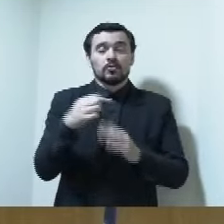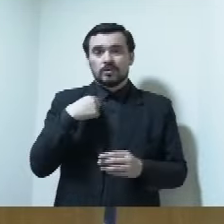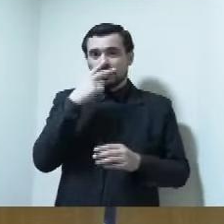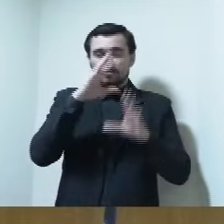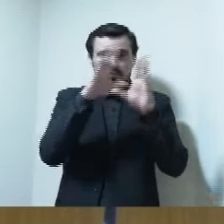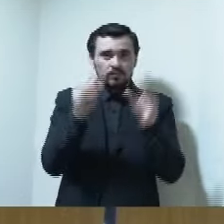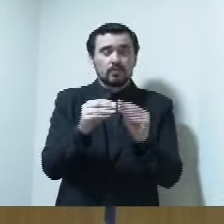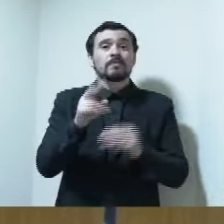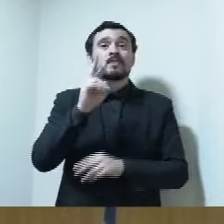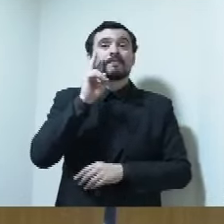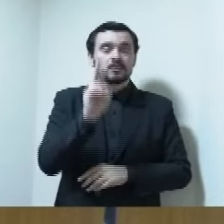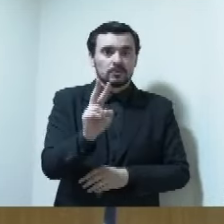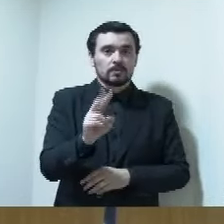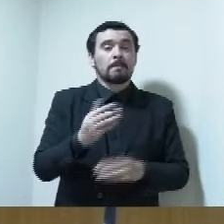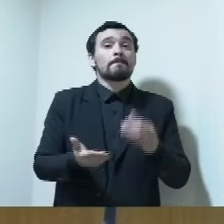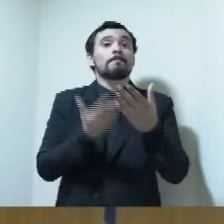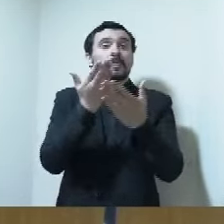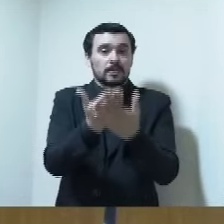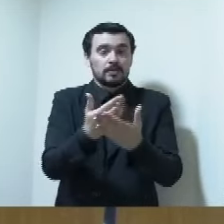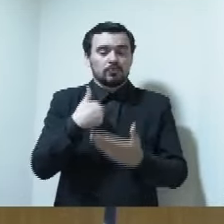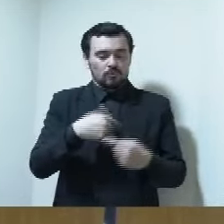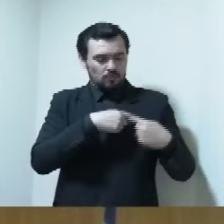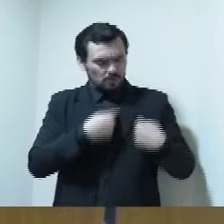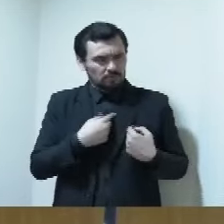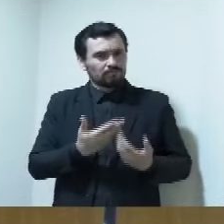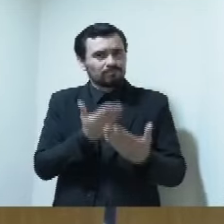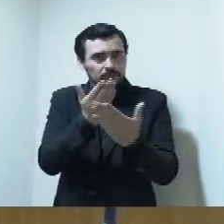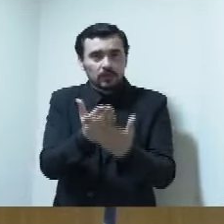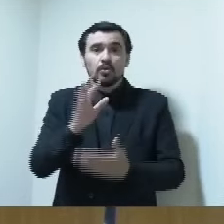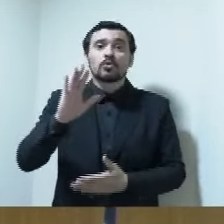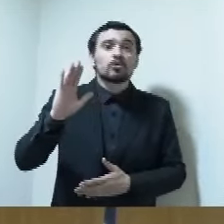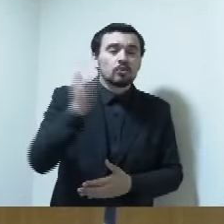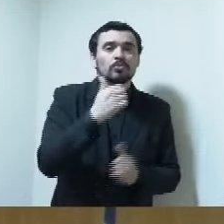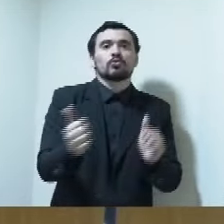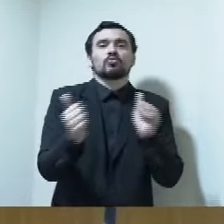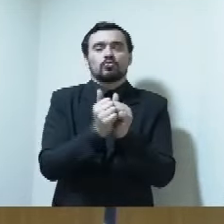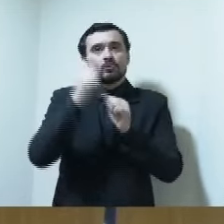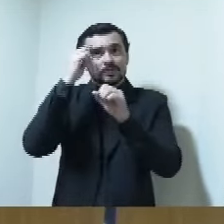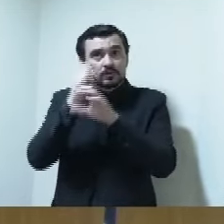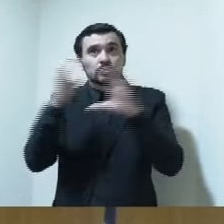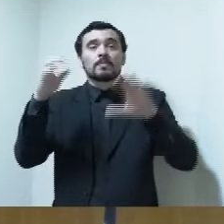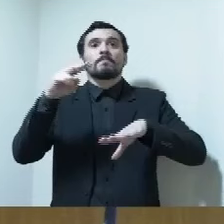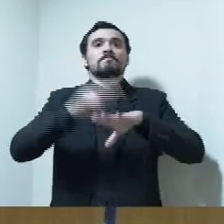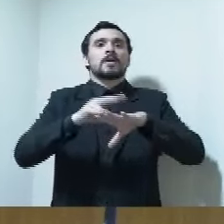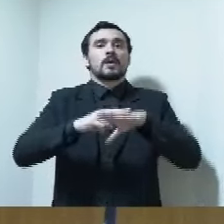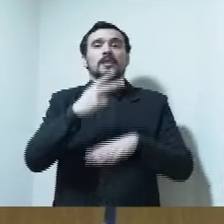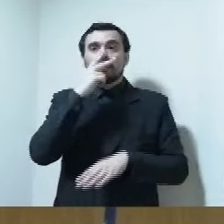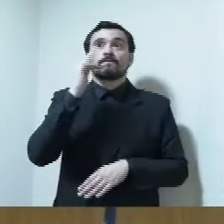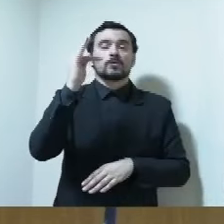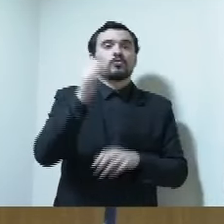con una visión, pedirles desde el fondo de mi corazón que todos juntos soñemos con el Paraguay que podemos tener.